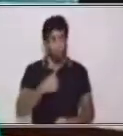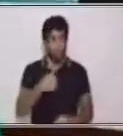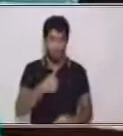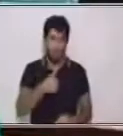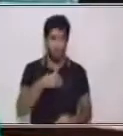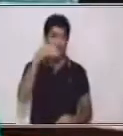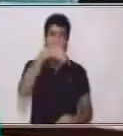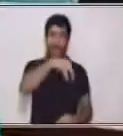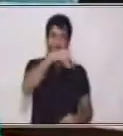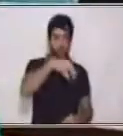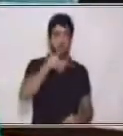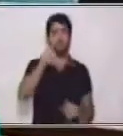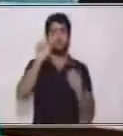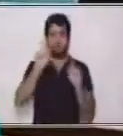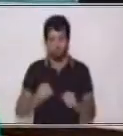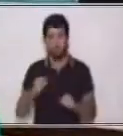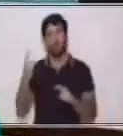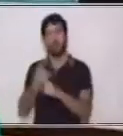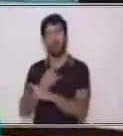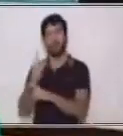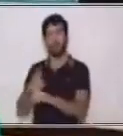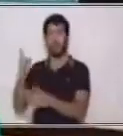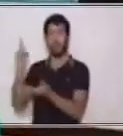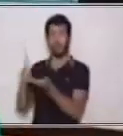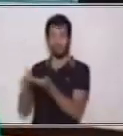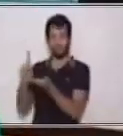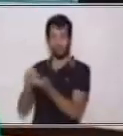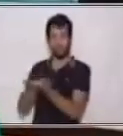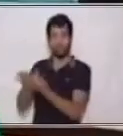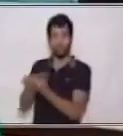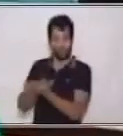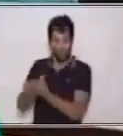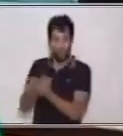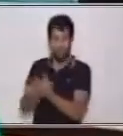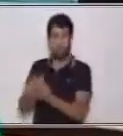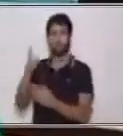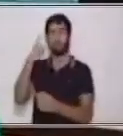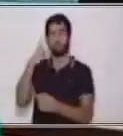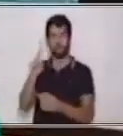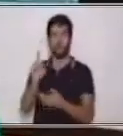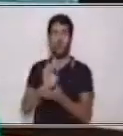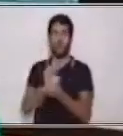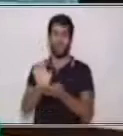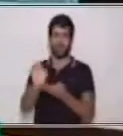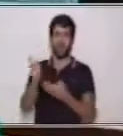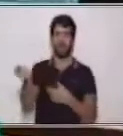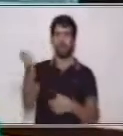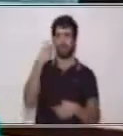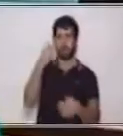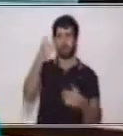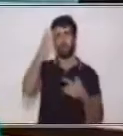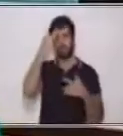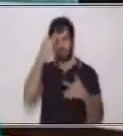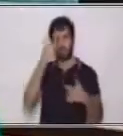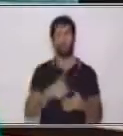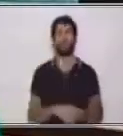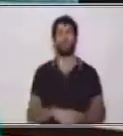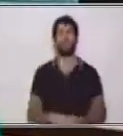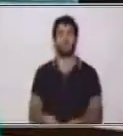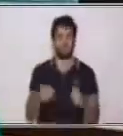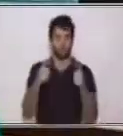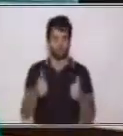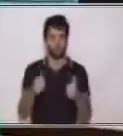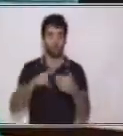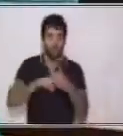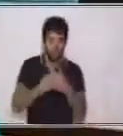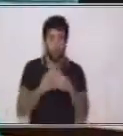colocarte gel base alcohol para evitar cualquier enfermedad. Vamos a